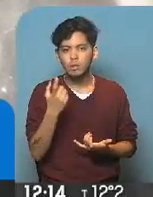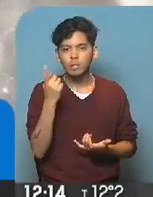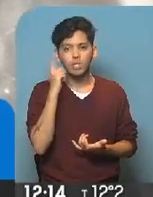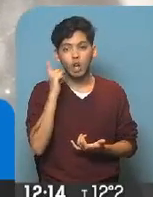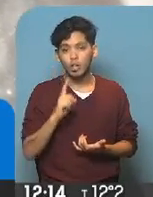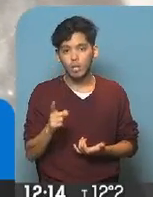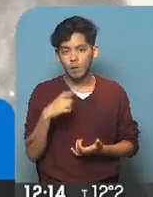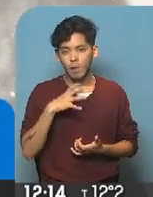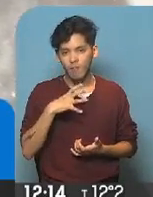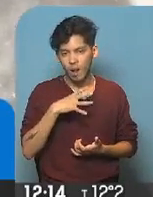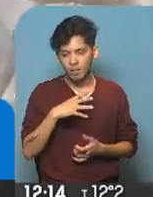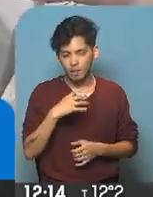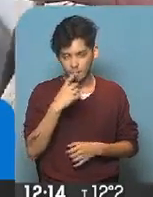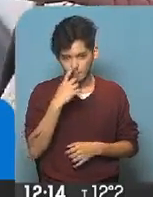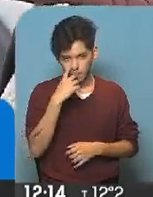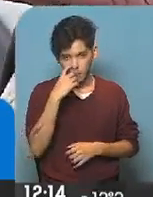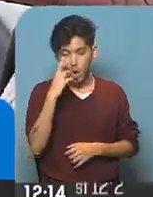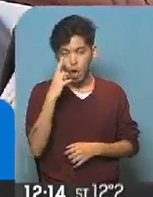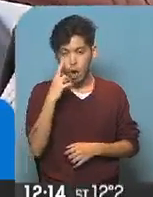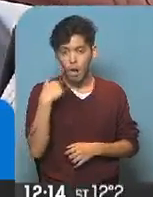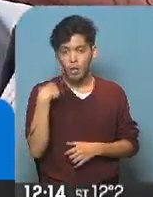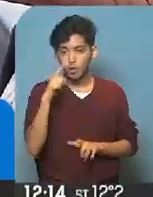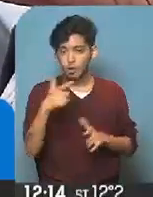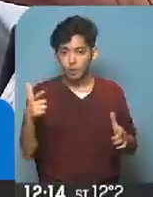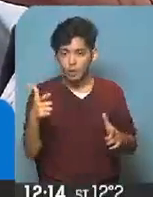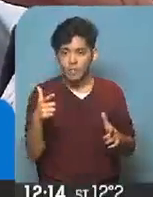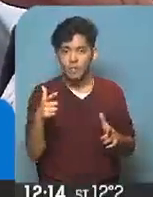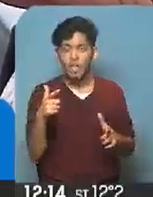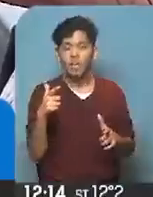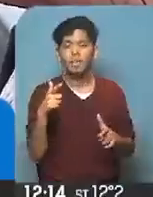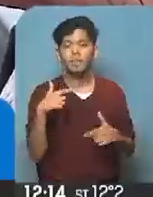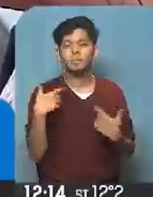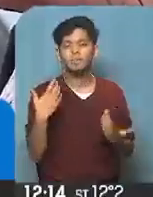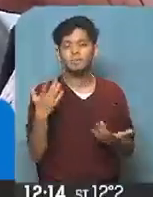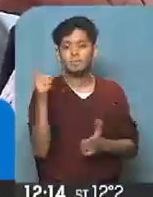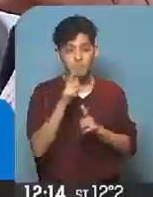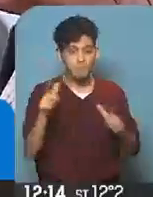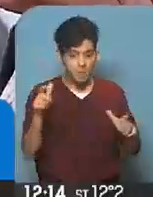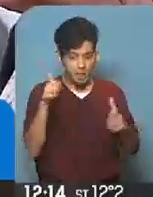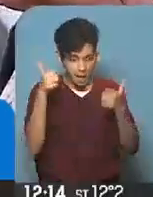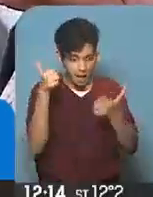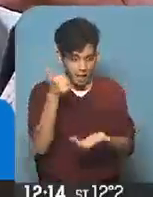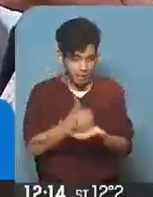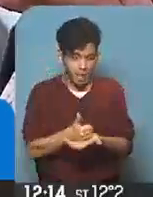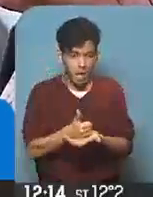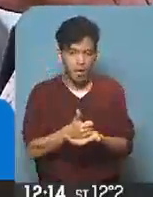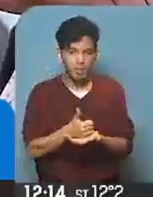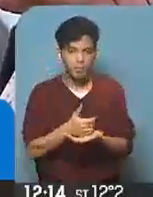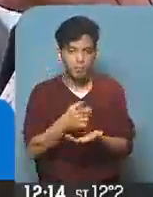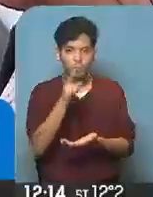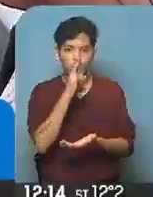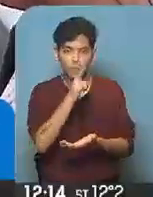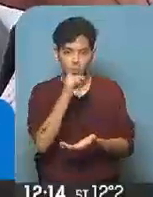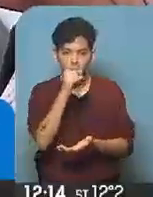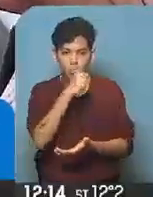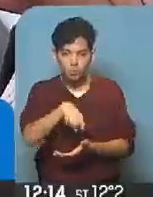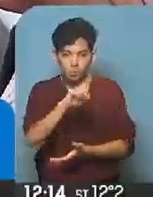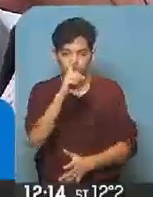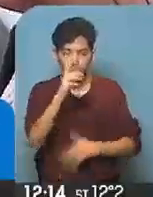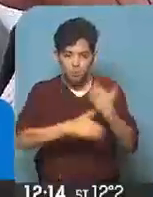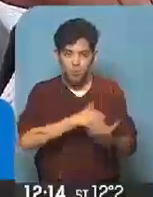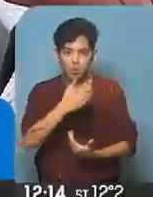enterarse. Y espero que cuando yo no esté, la gente que queda se ocupe de mantenerla